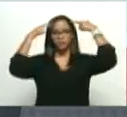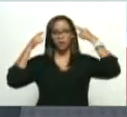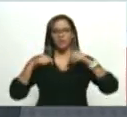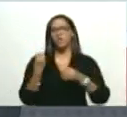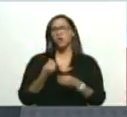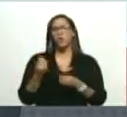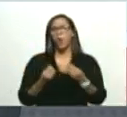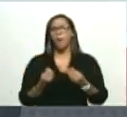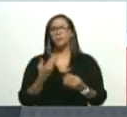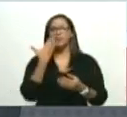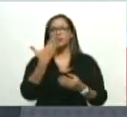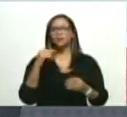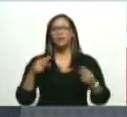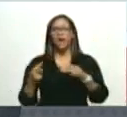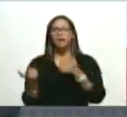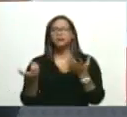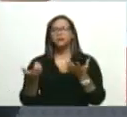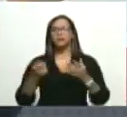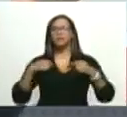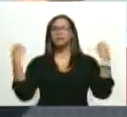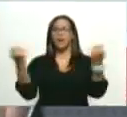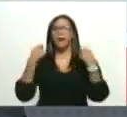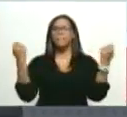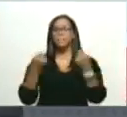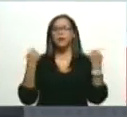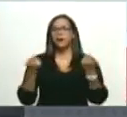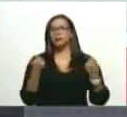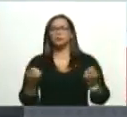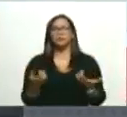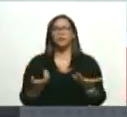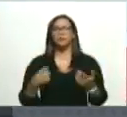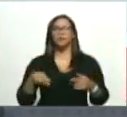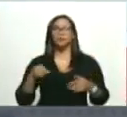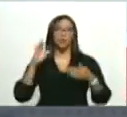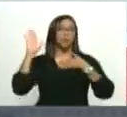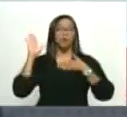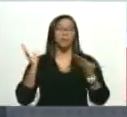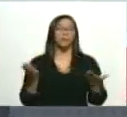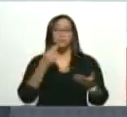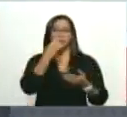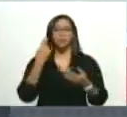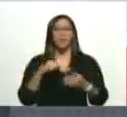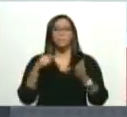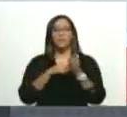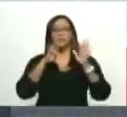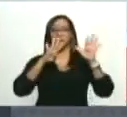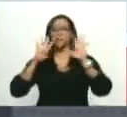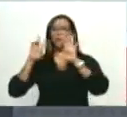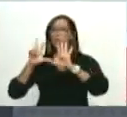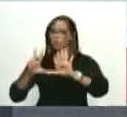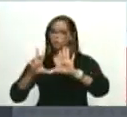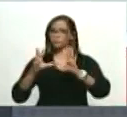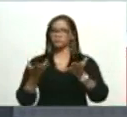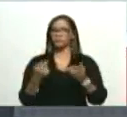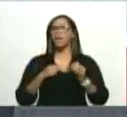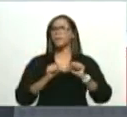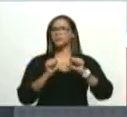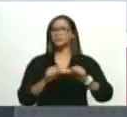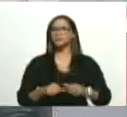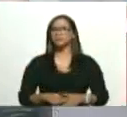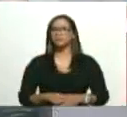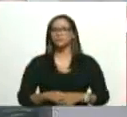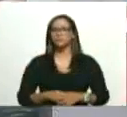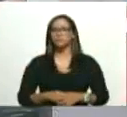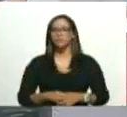¿Cómo hacer frente a esta campaña que, desde que Chávez se juramentó en el año de 1998 hasta el presente, se ha mantenido? Yo